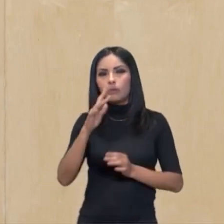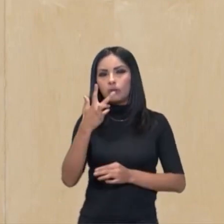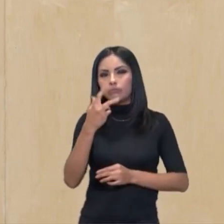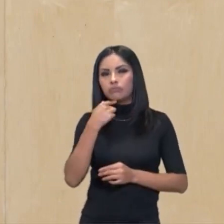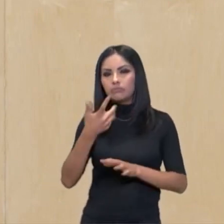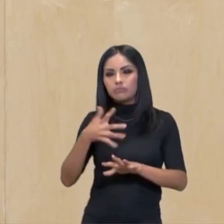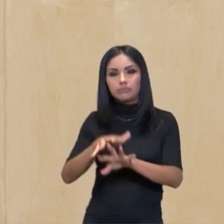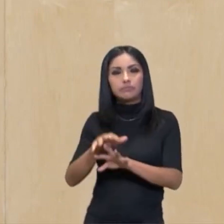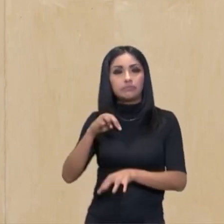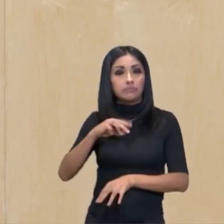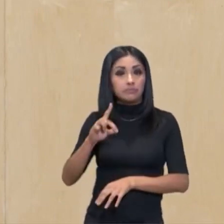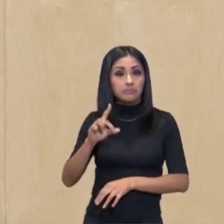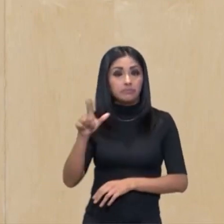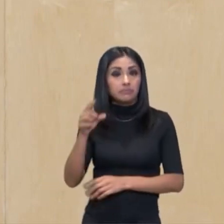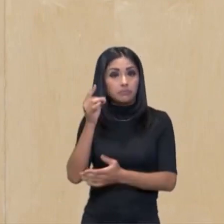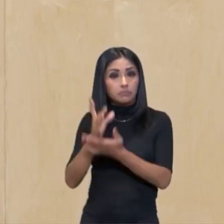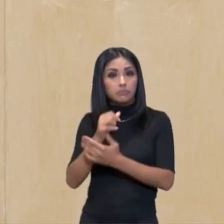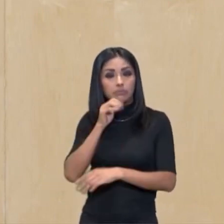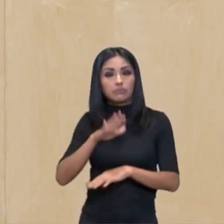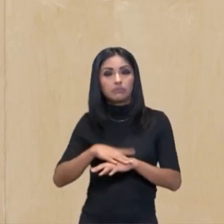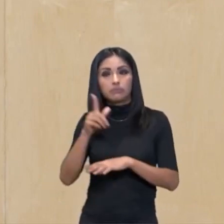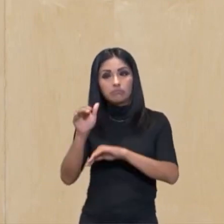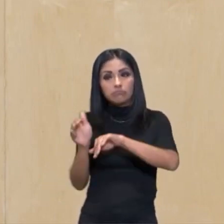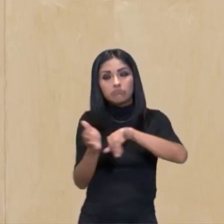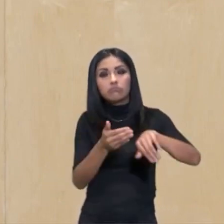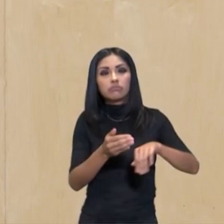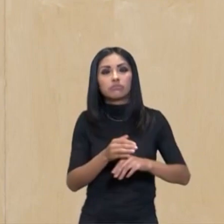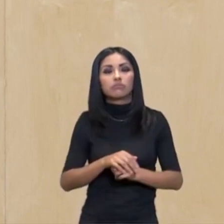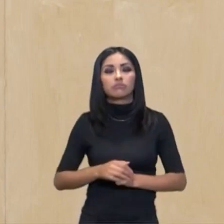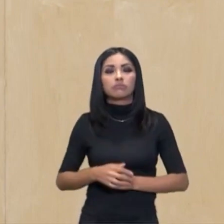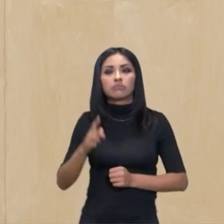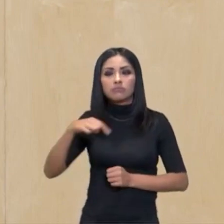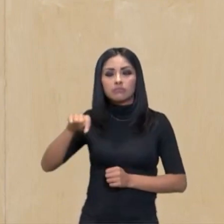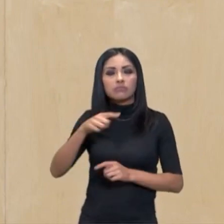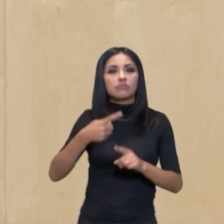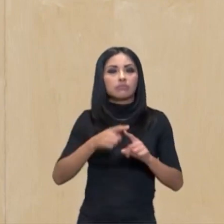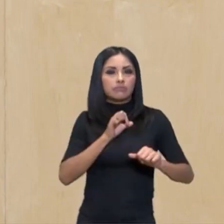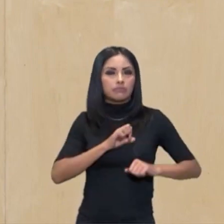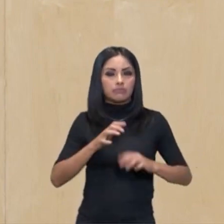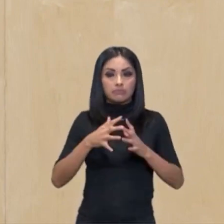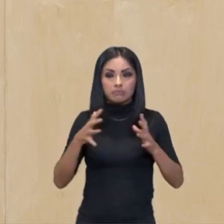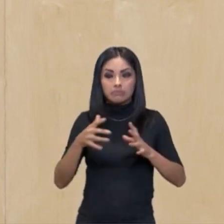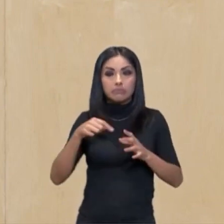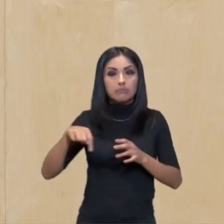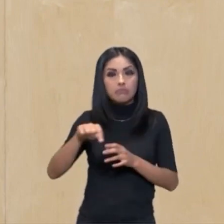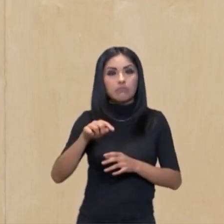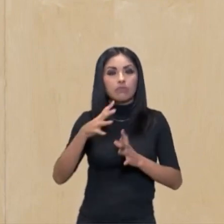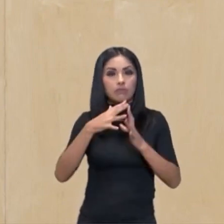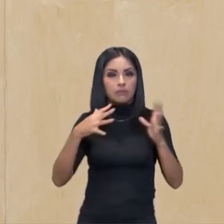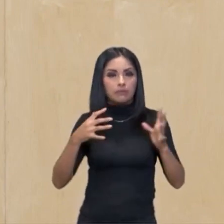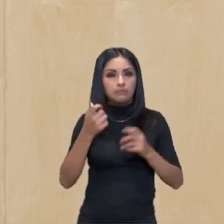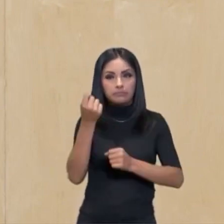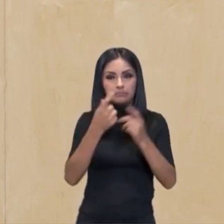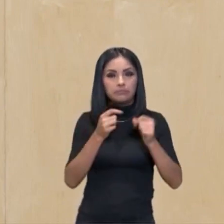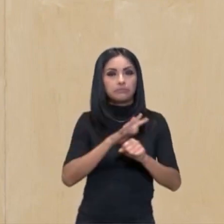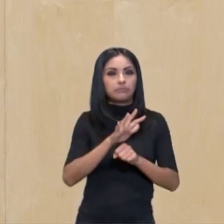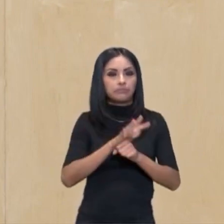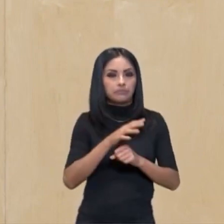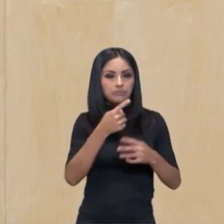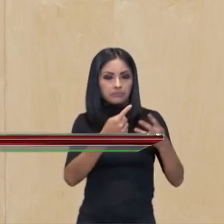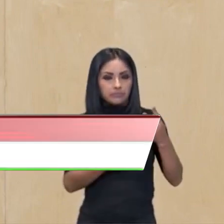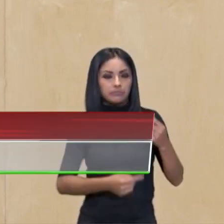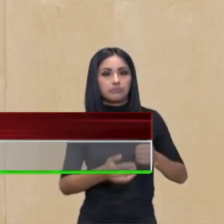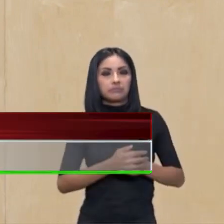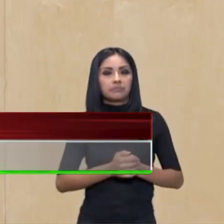quienes integran la mesa directiva solo podrán ser removidos por las dos terceras partes de los integrantes del Congreso por alguna de las siguientes causas